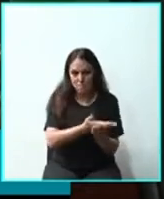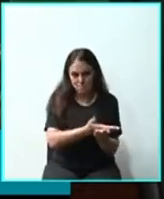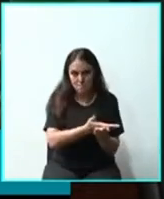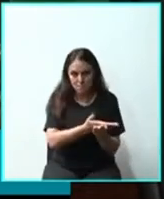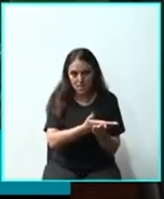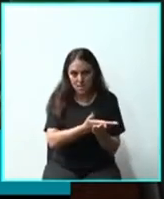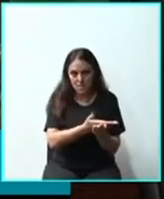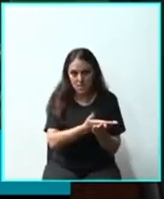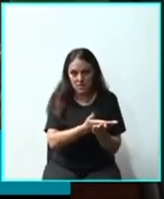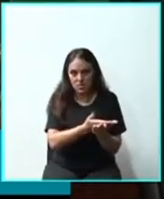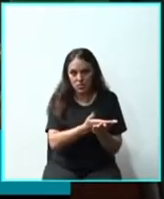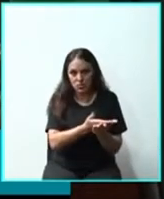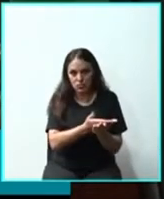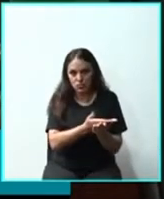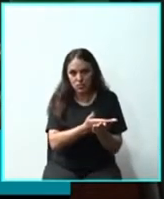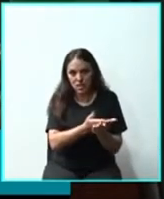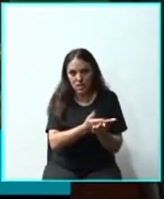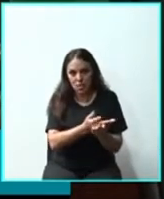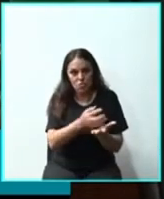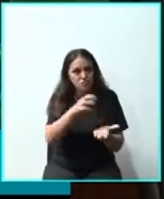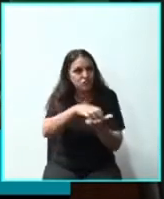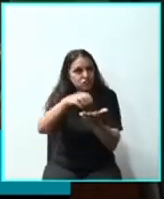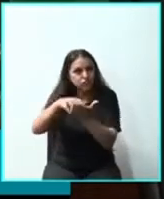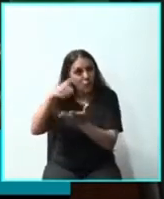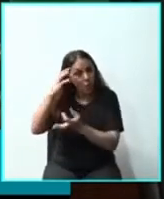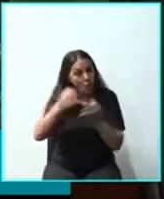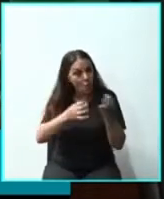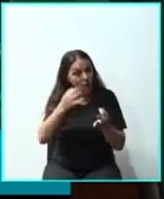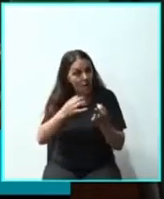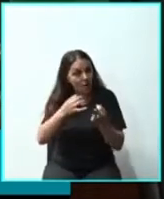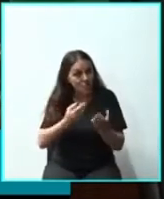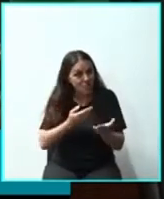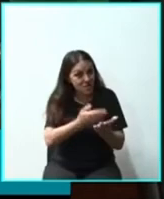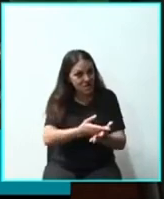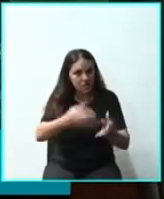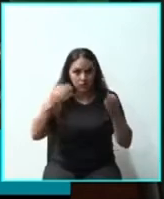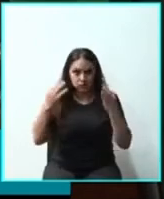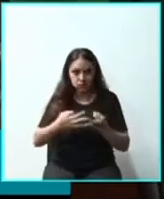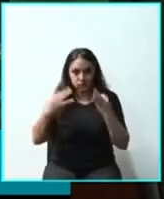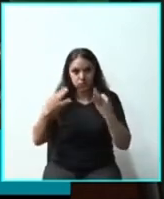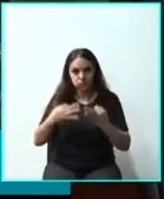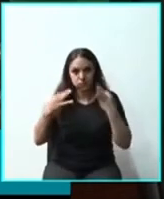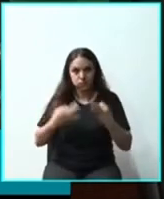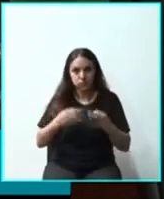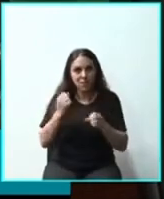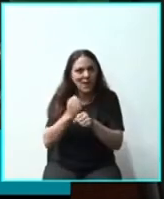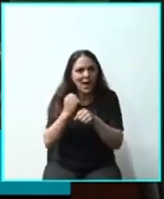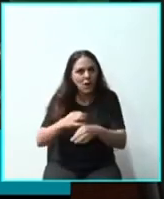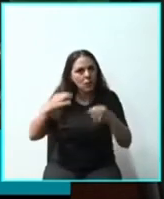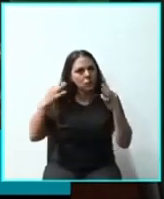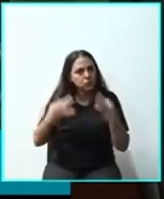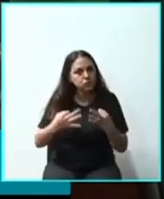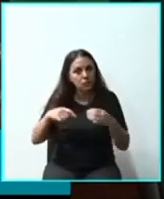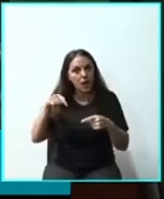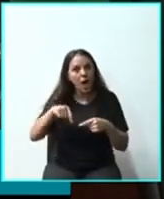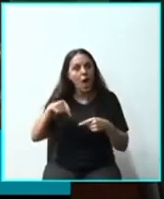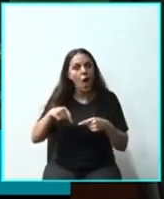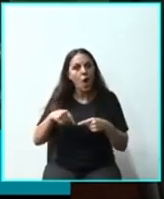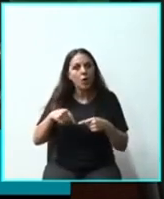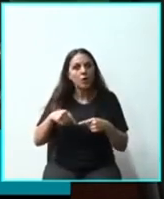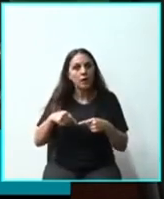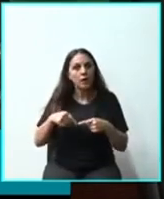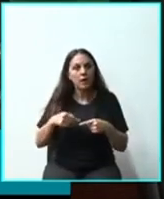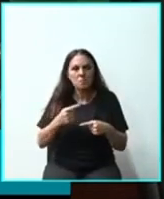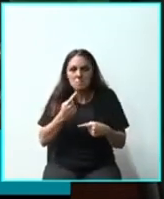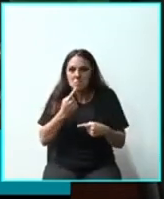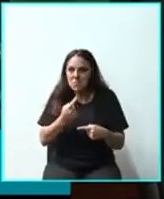solicitudes hechas de los distintos juzgados es virtuosa. La implementación es virtuosa y hoy podemos asegurar de